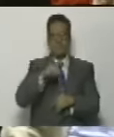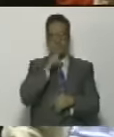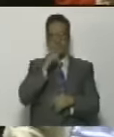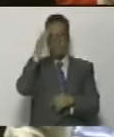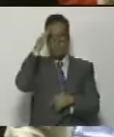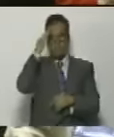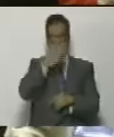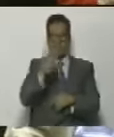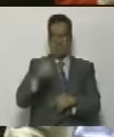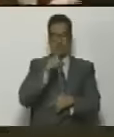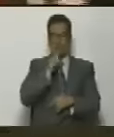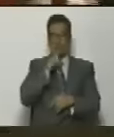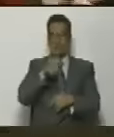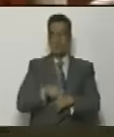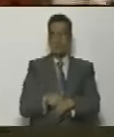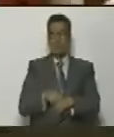es.